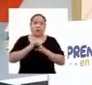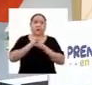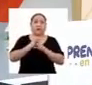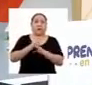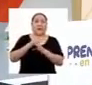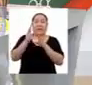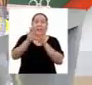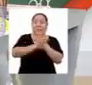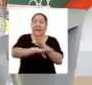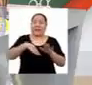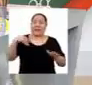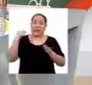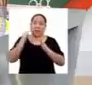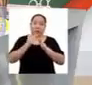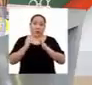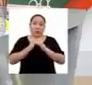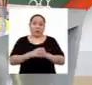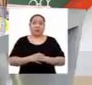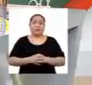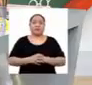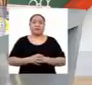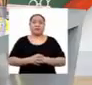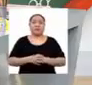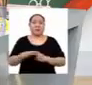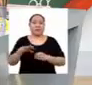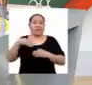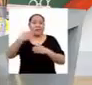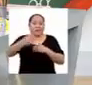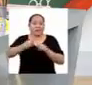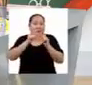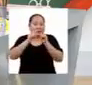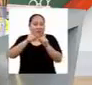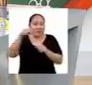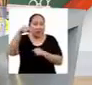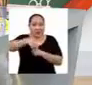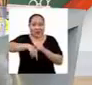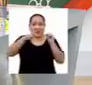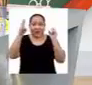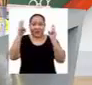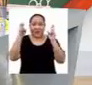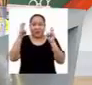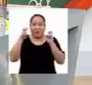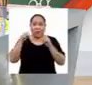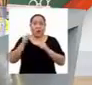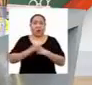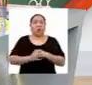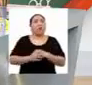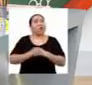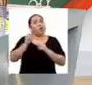casa. Pronto seguiremos con este tema, con el